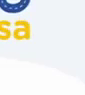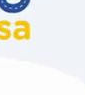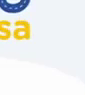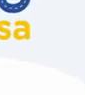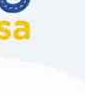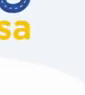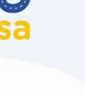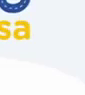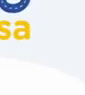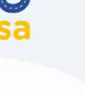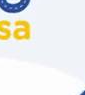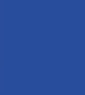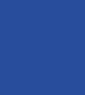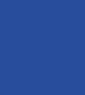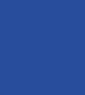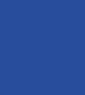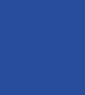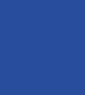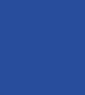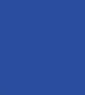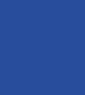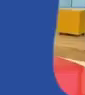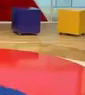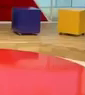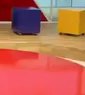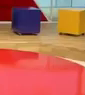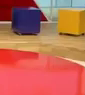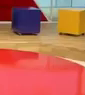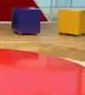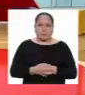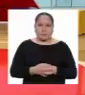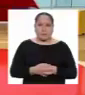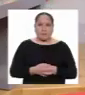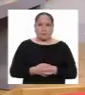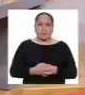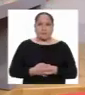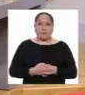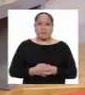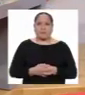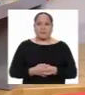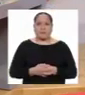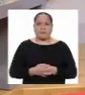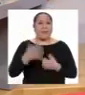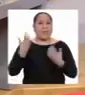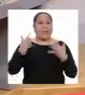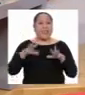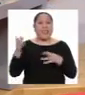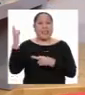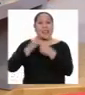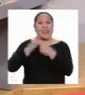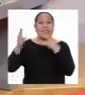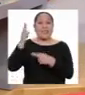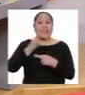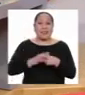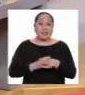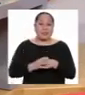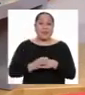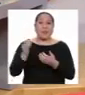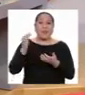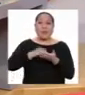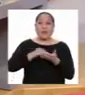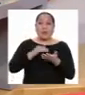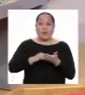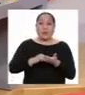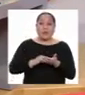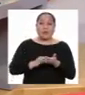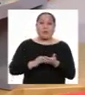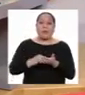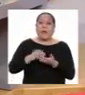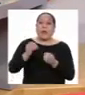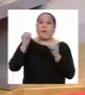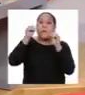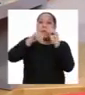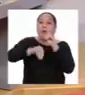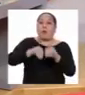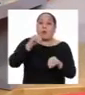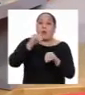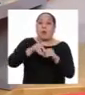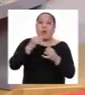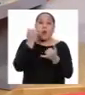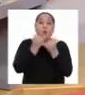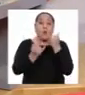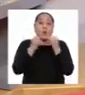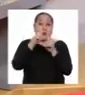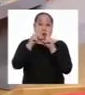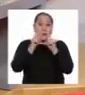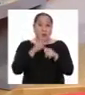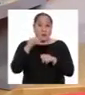Ya estamos de vuelta para desarrollar la última pregunta de nuestra encuesta y